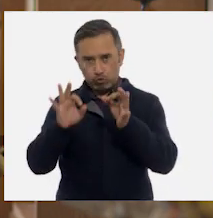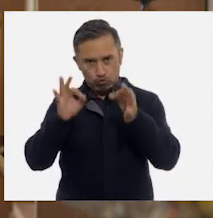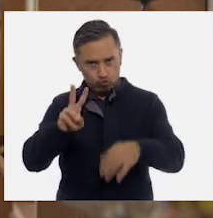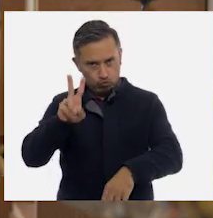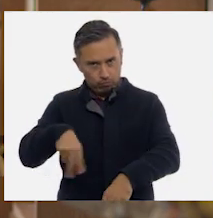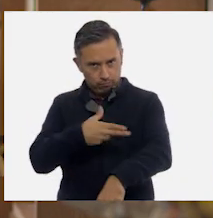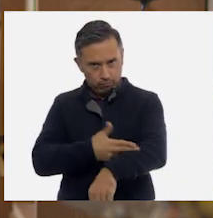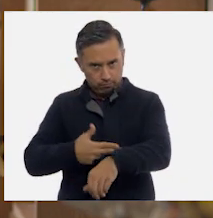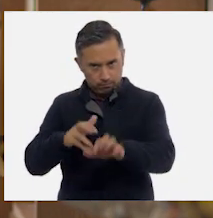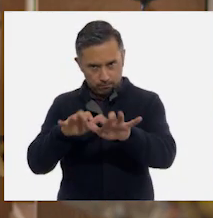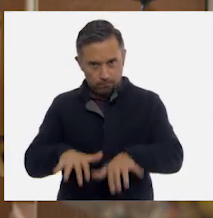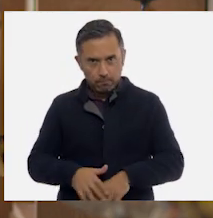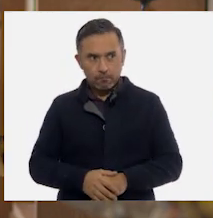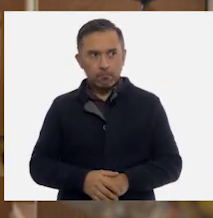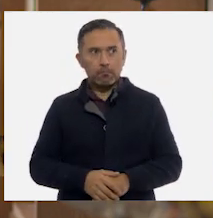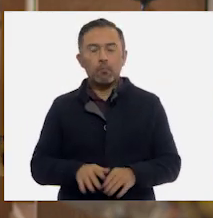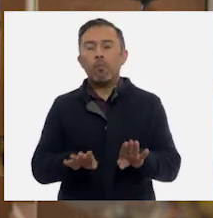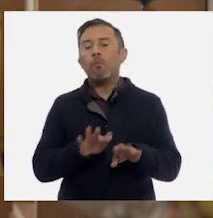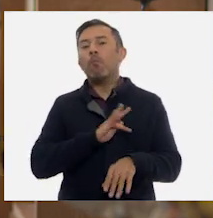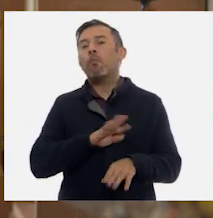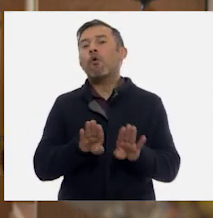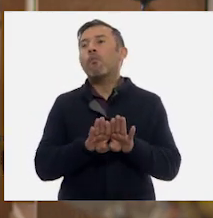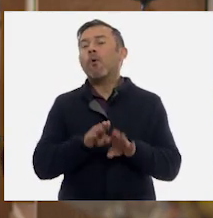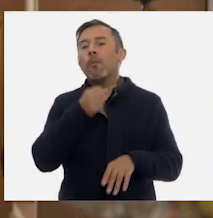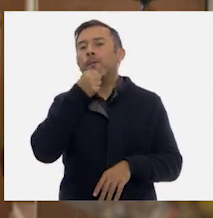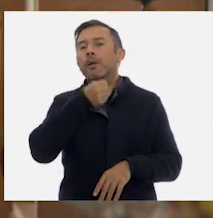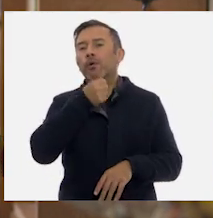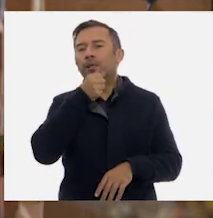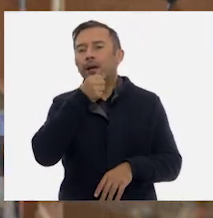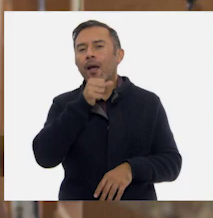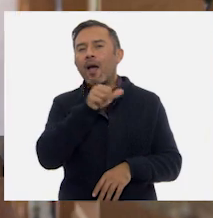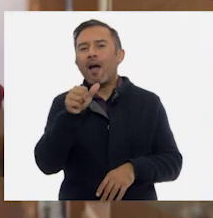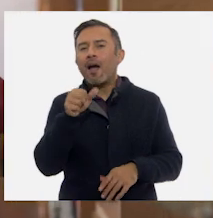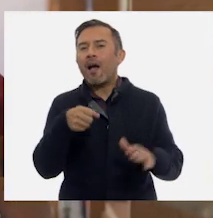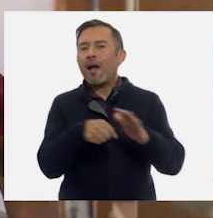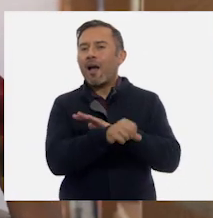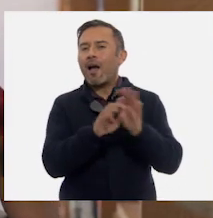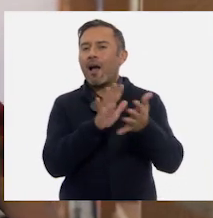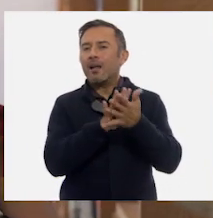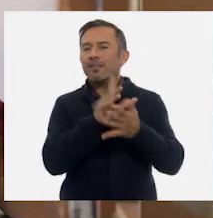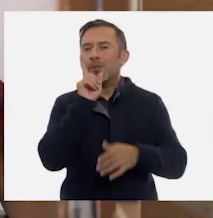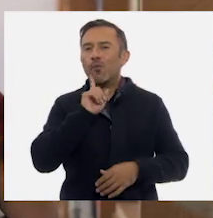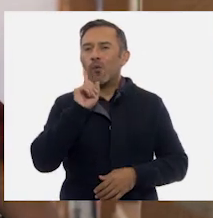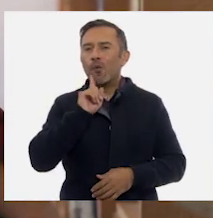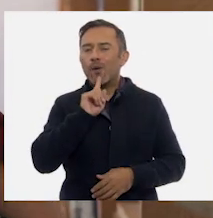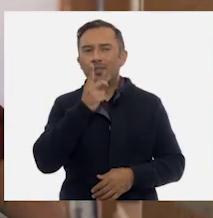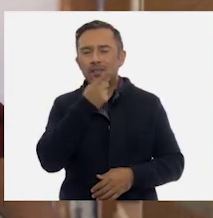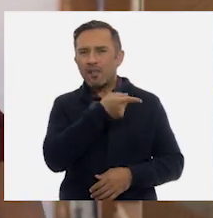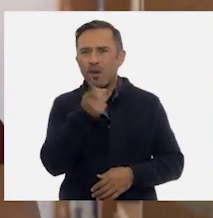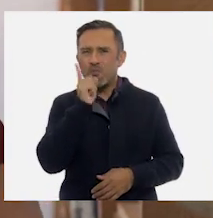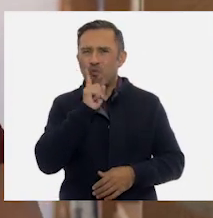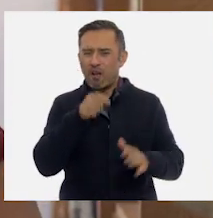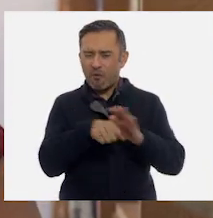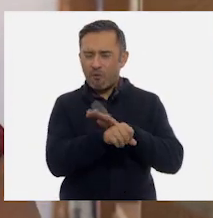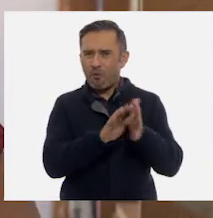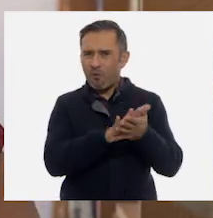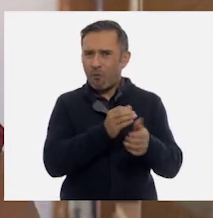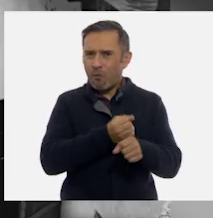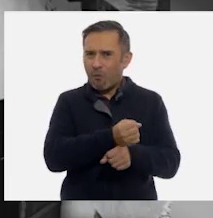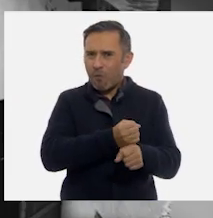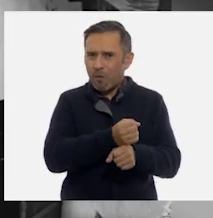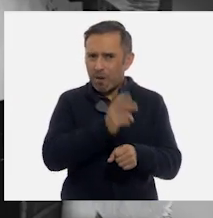de la cárcel de mujeres, decían que eran muy maltratadas, se hizo